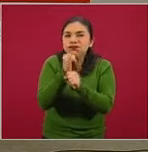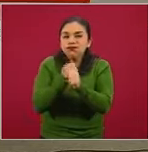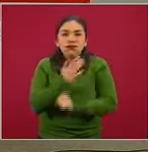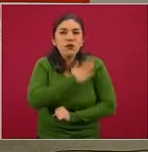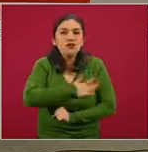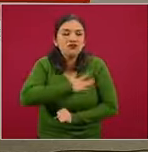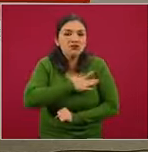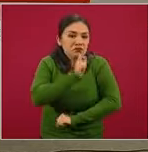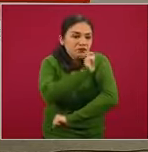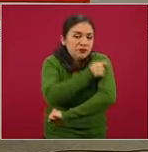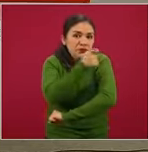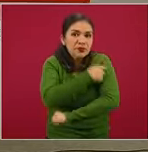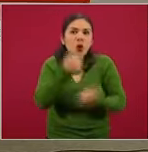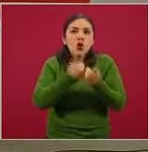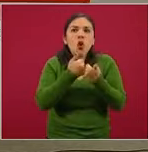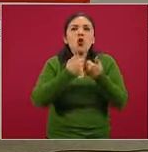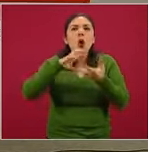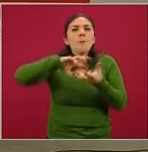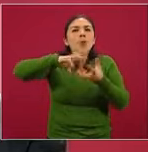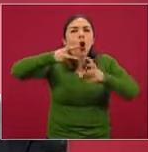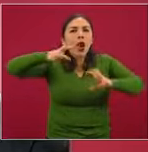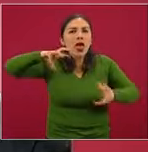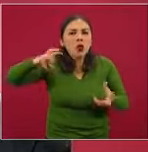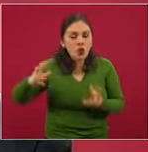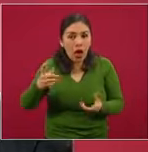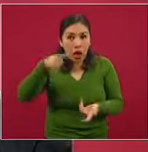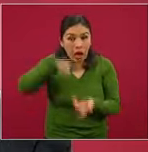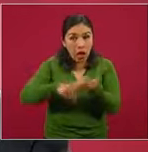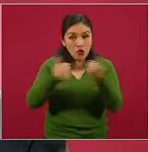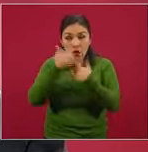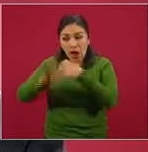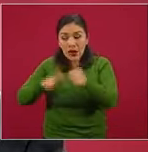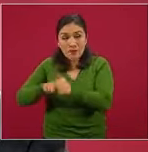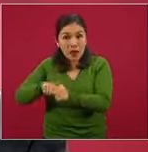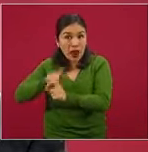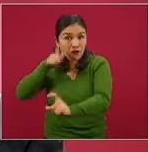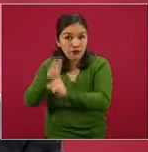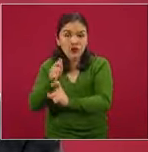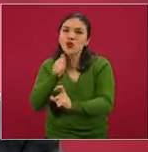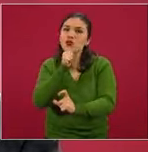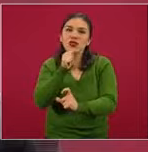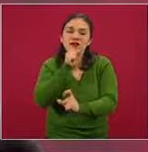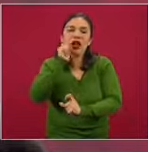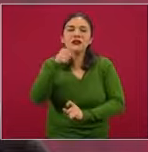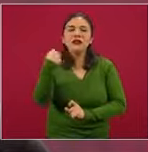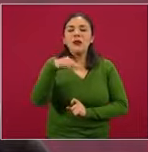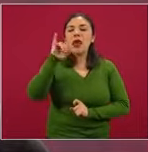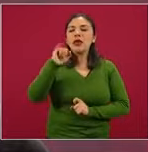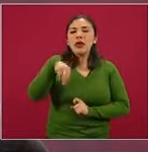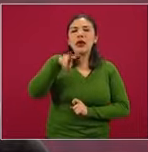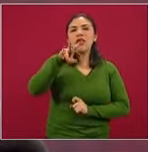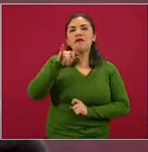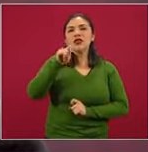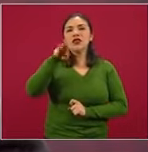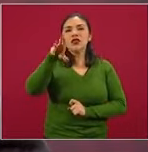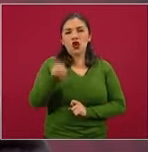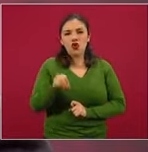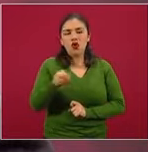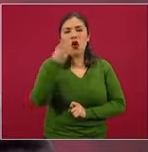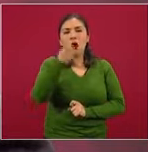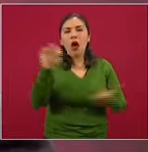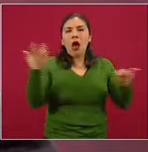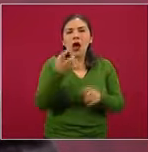experimentales de carácter molecular, es decir, que no involucran seres vivos, lo que técnicamente llamamos in vitro, en donde se